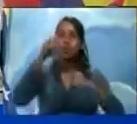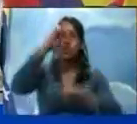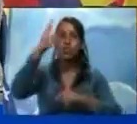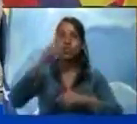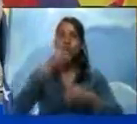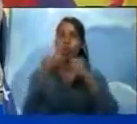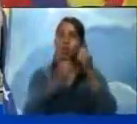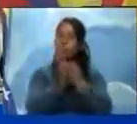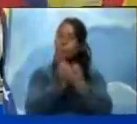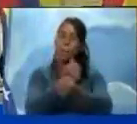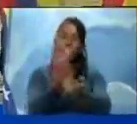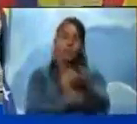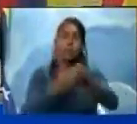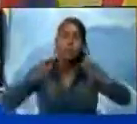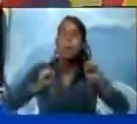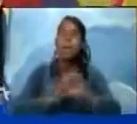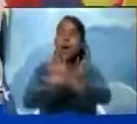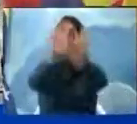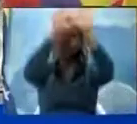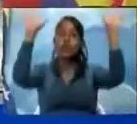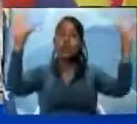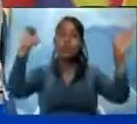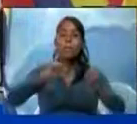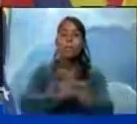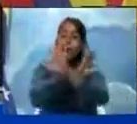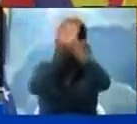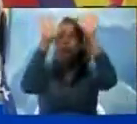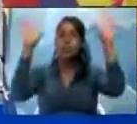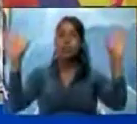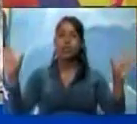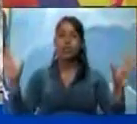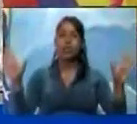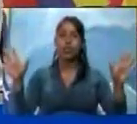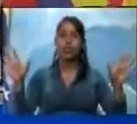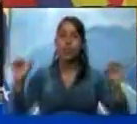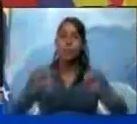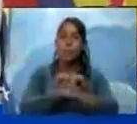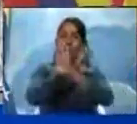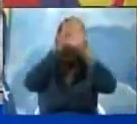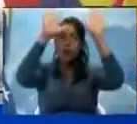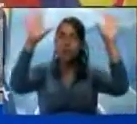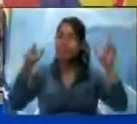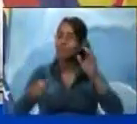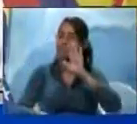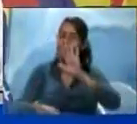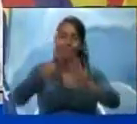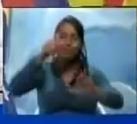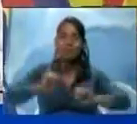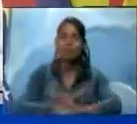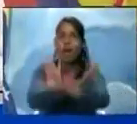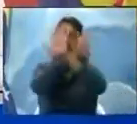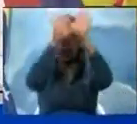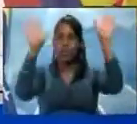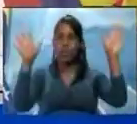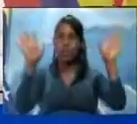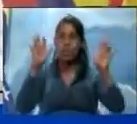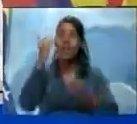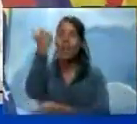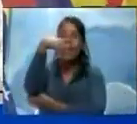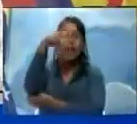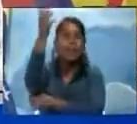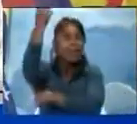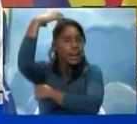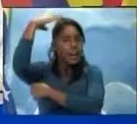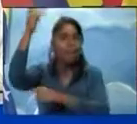amados hermanos, maravilloso, maravilloso, maravilloso, súper maravilloso. Amén. El